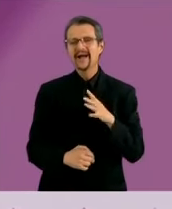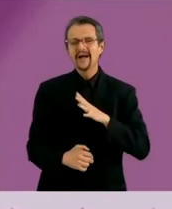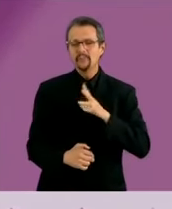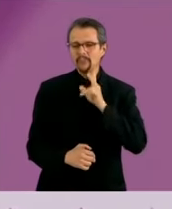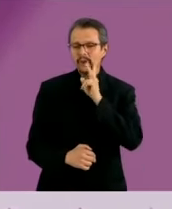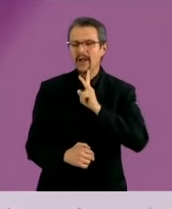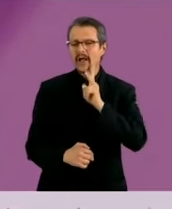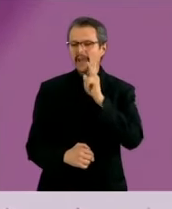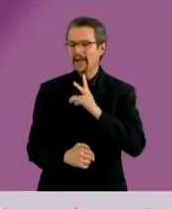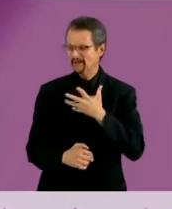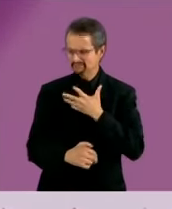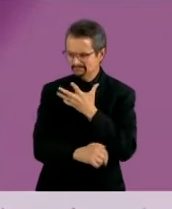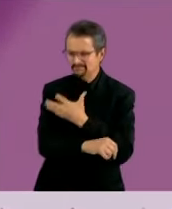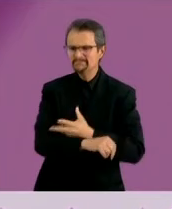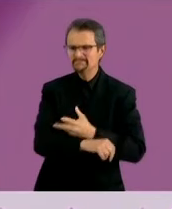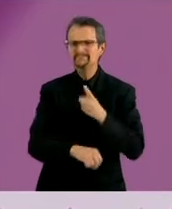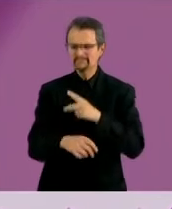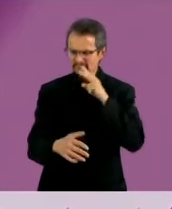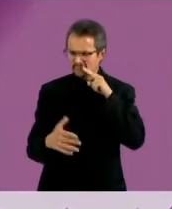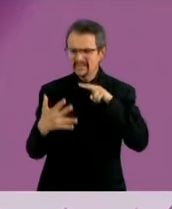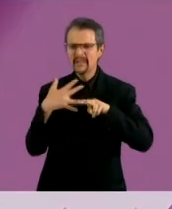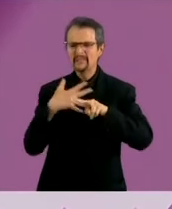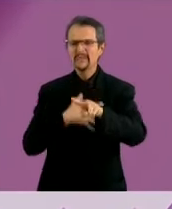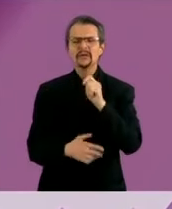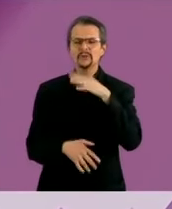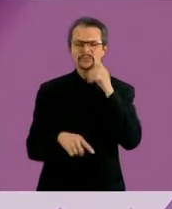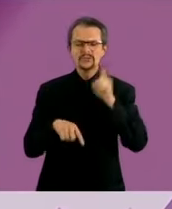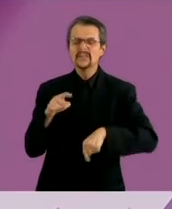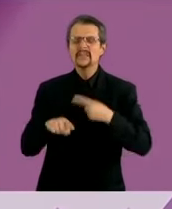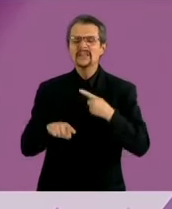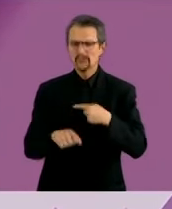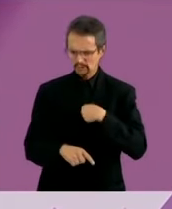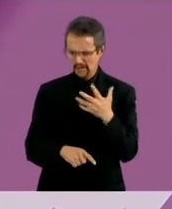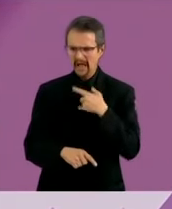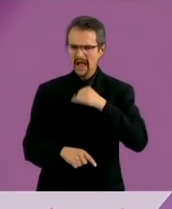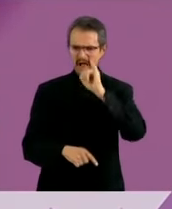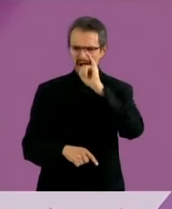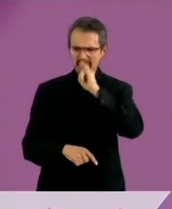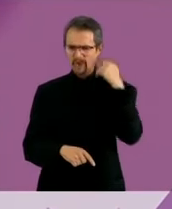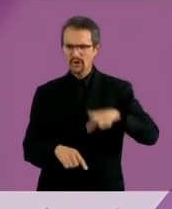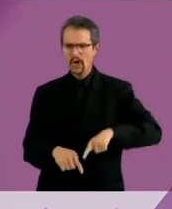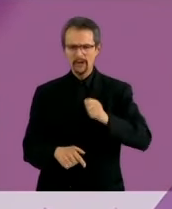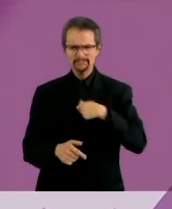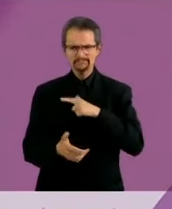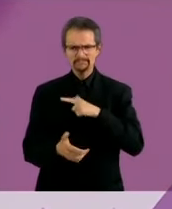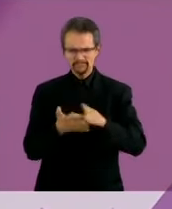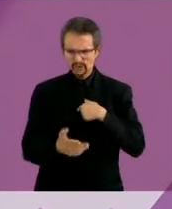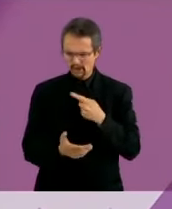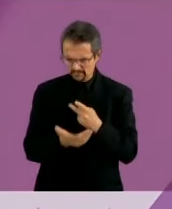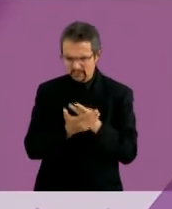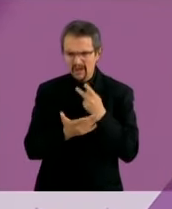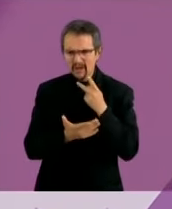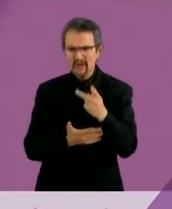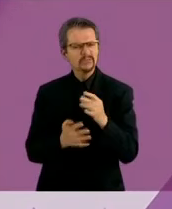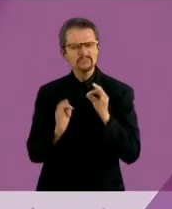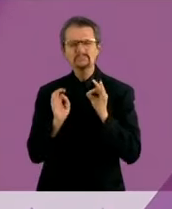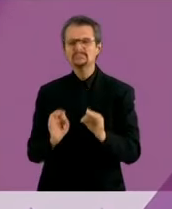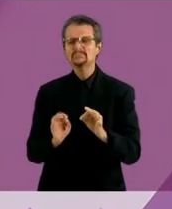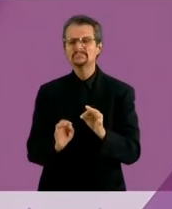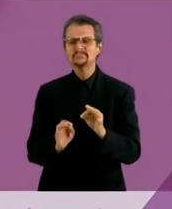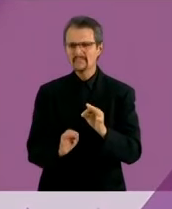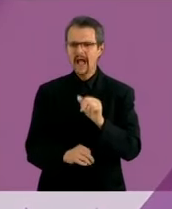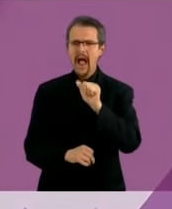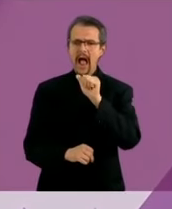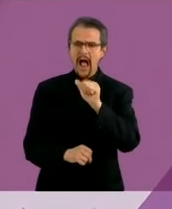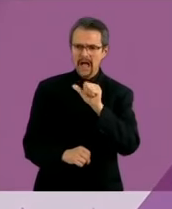en combate a la corrupción soy yo cuando fui jefa de gobierno. Ya les leí los premios que tengo y además 0 observaciones de la Auditoría Superior